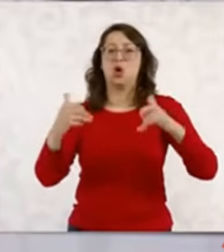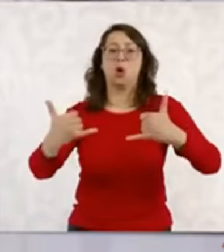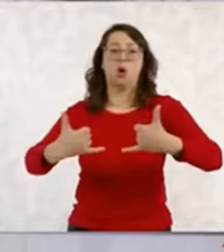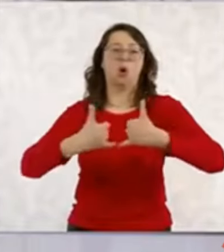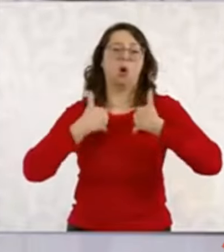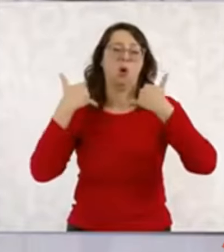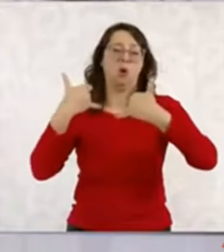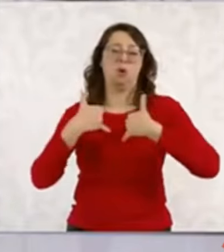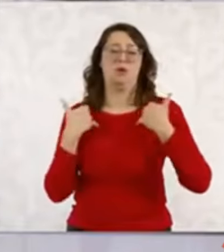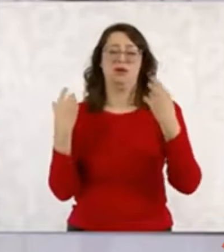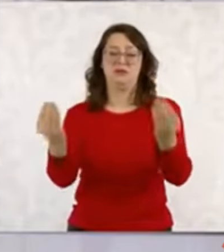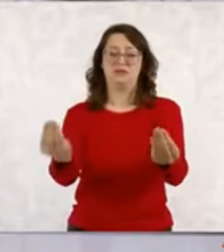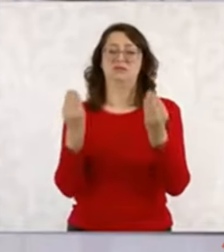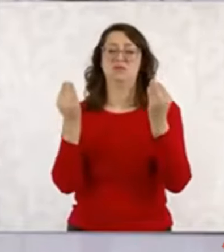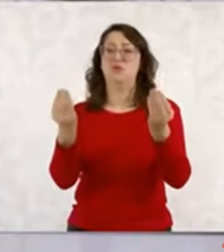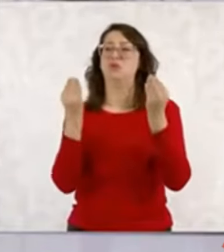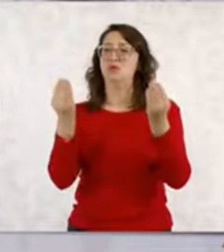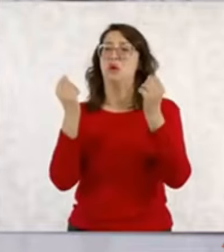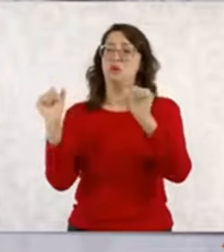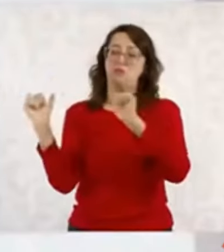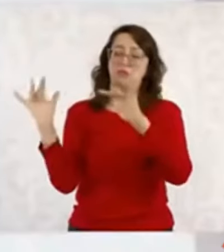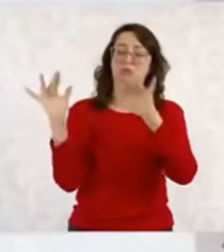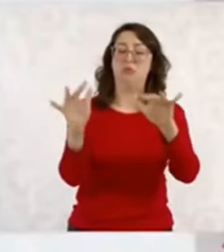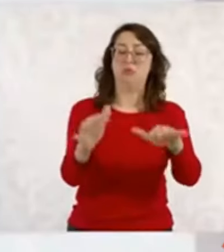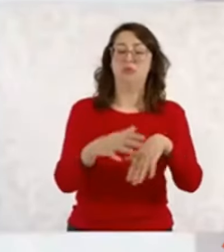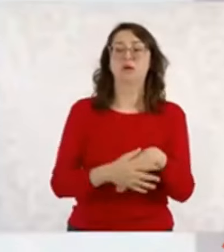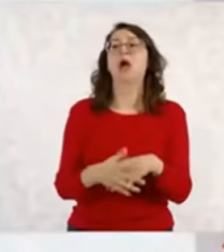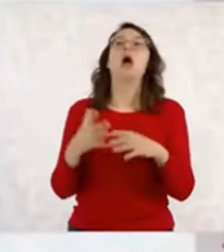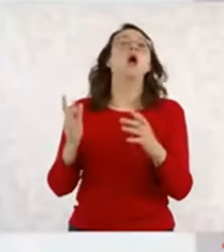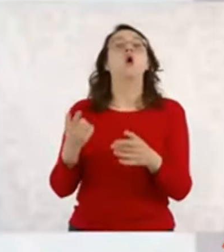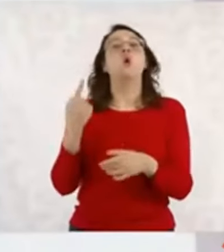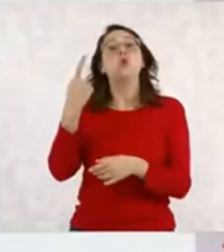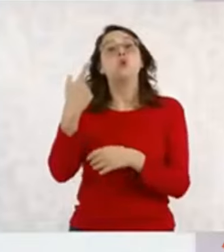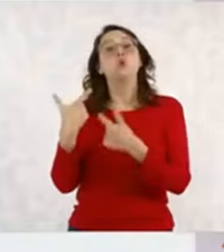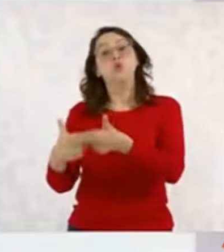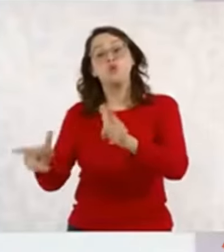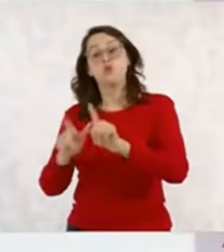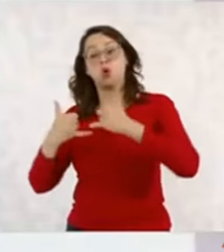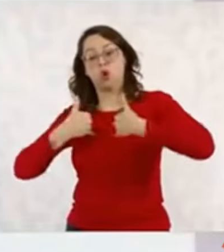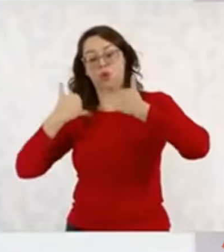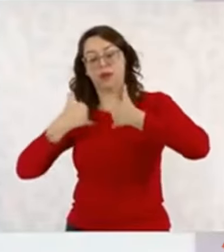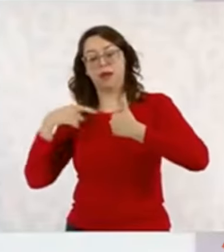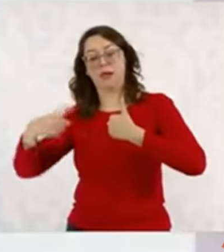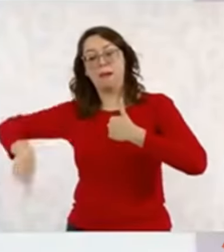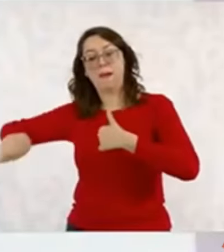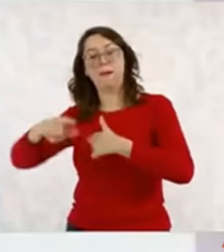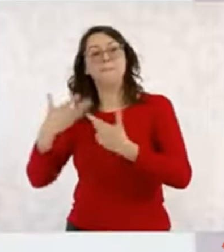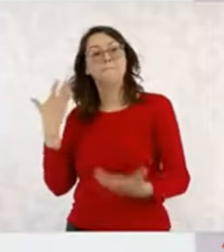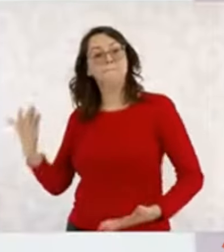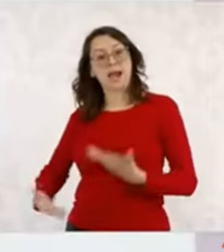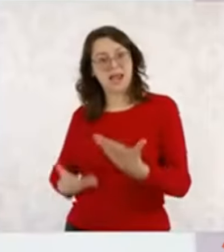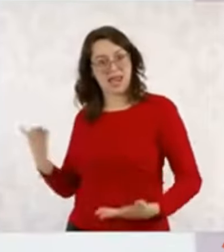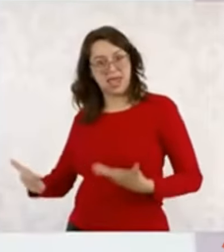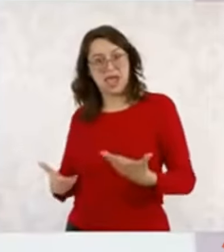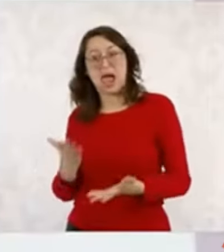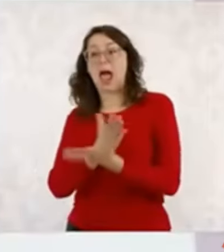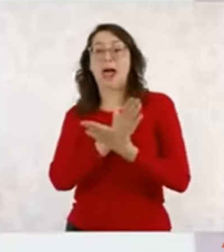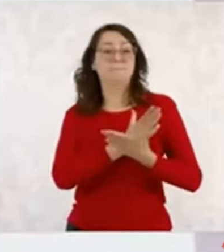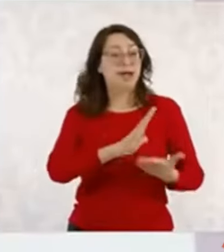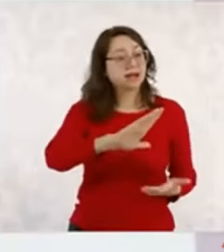Organizaron una marcha, pero además otros jóvenes que llegaron por su cuenta, organizados, muchas familias,